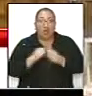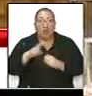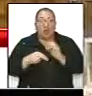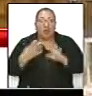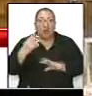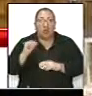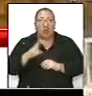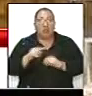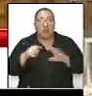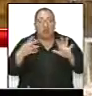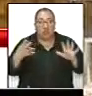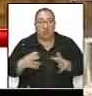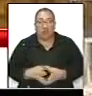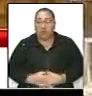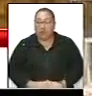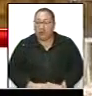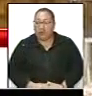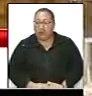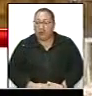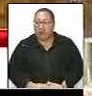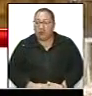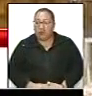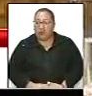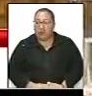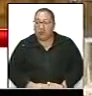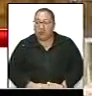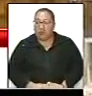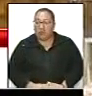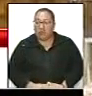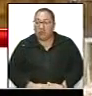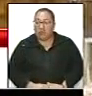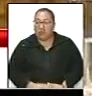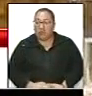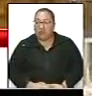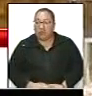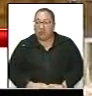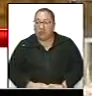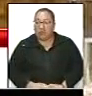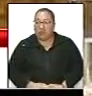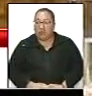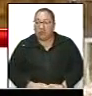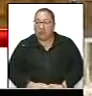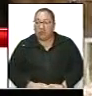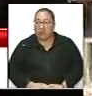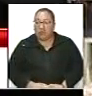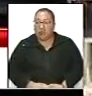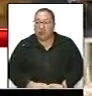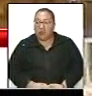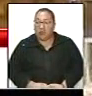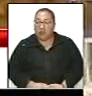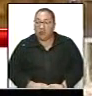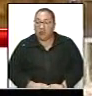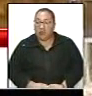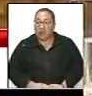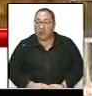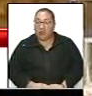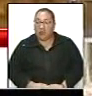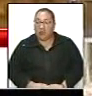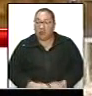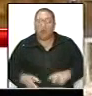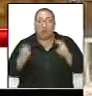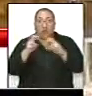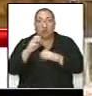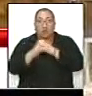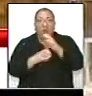año 2019, ¿no? Casi un 60% aumento. Esto es aumento en publicaciones en revistas científicas. Eso quiere decir que no es